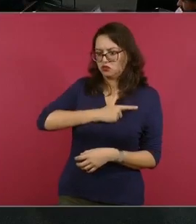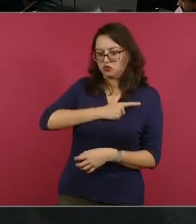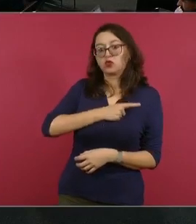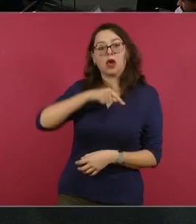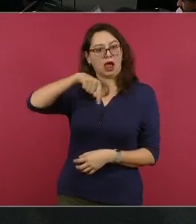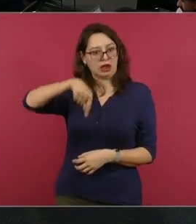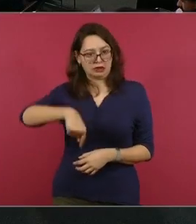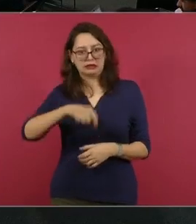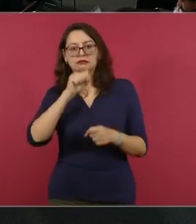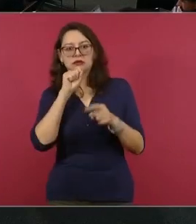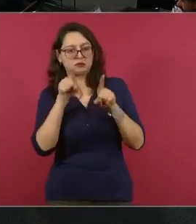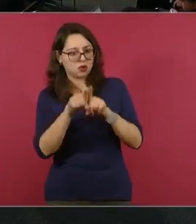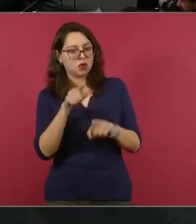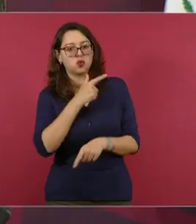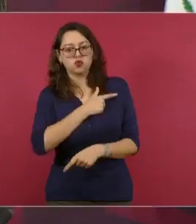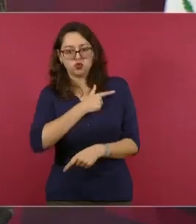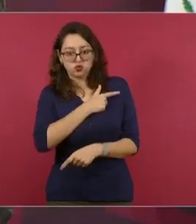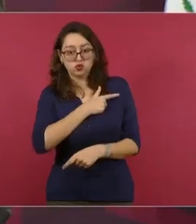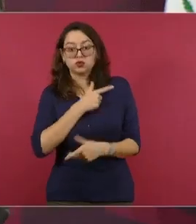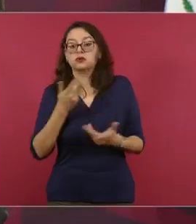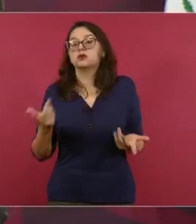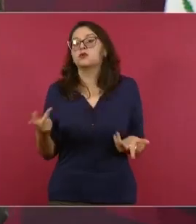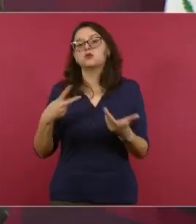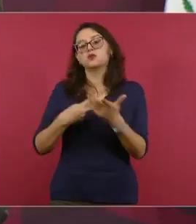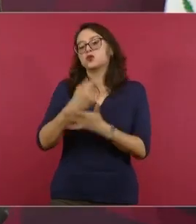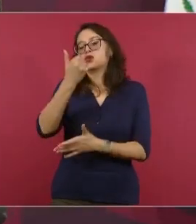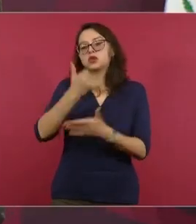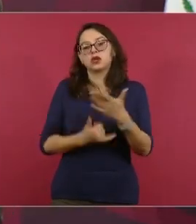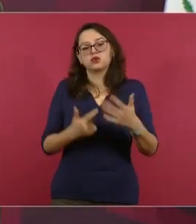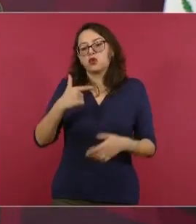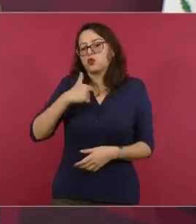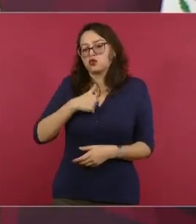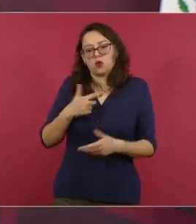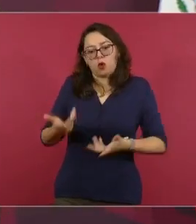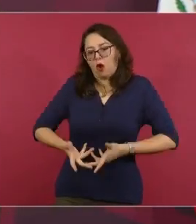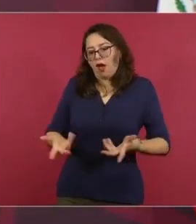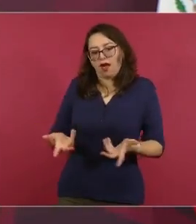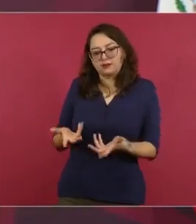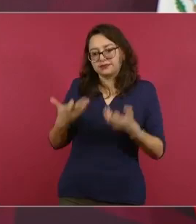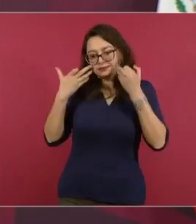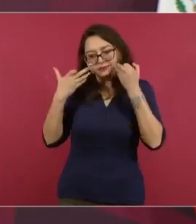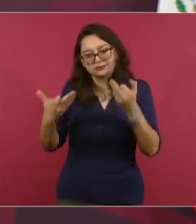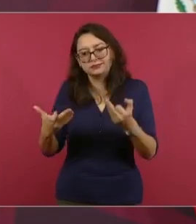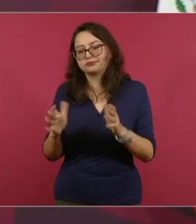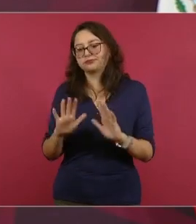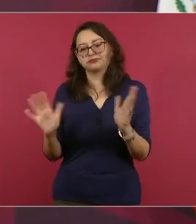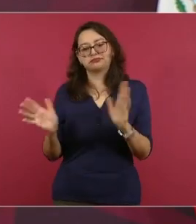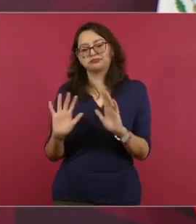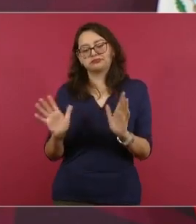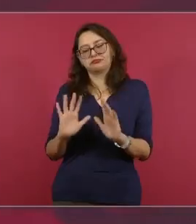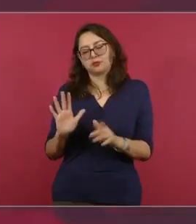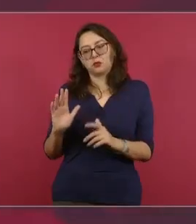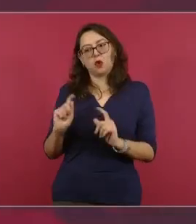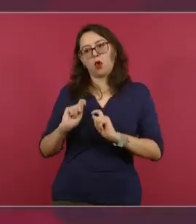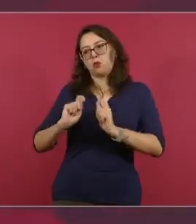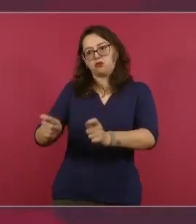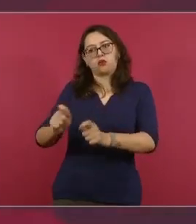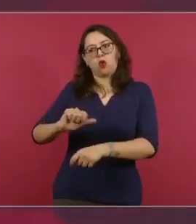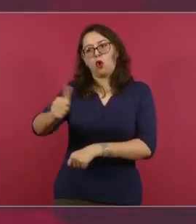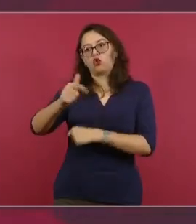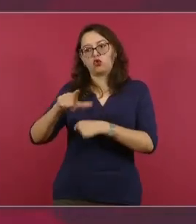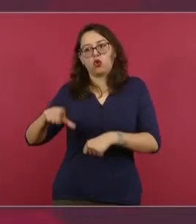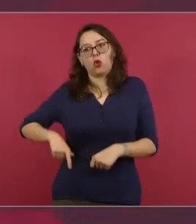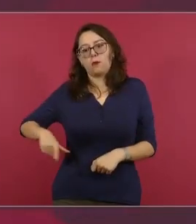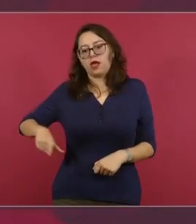un proyecto, ya no nos va a tocar a nosotros, pero lo estamos impulsando para el futuro. Y